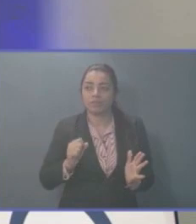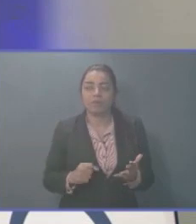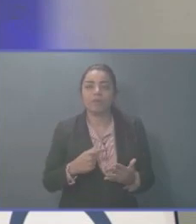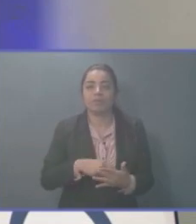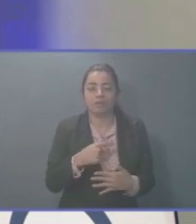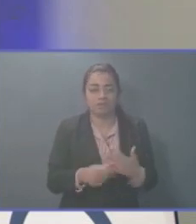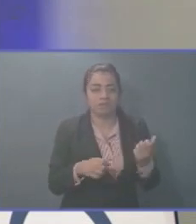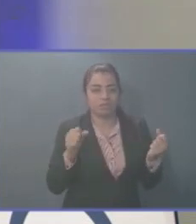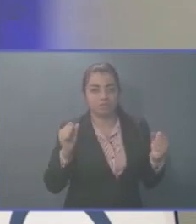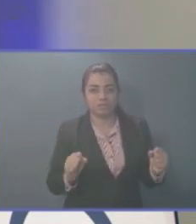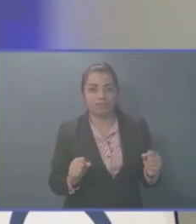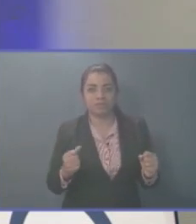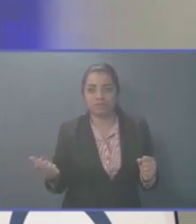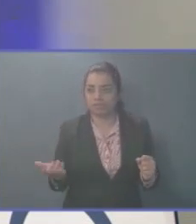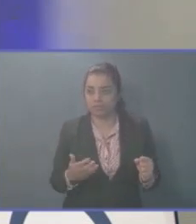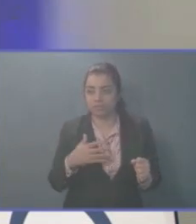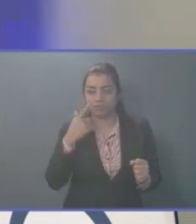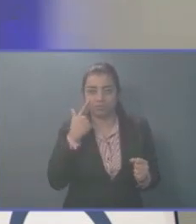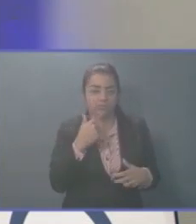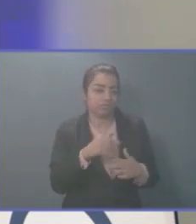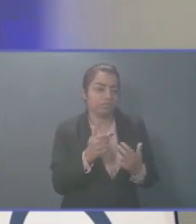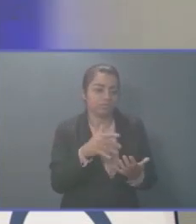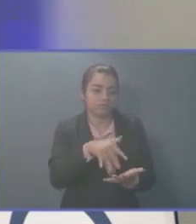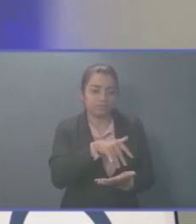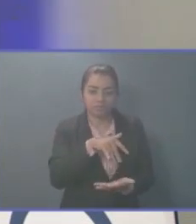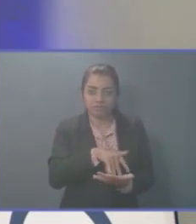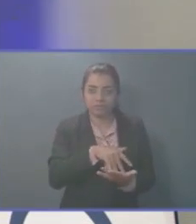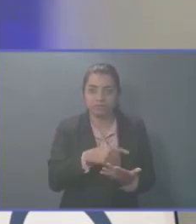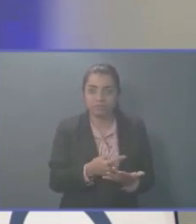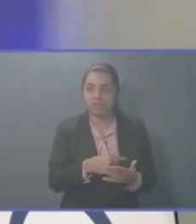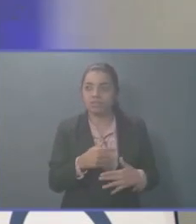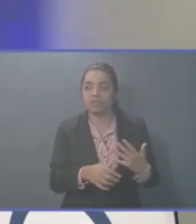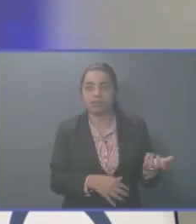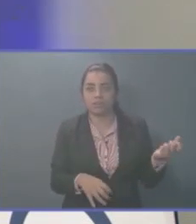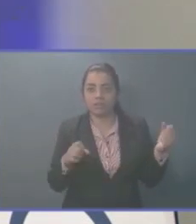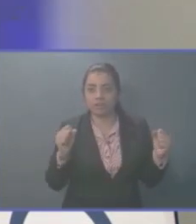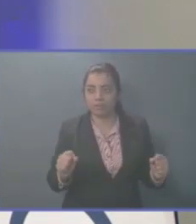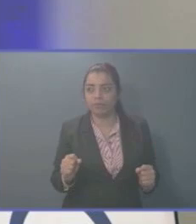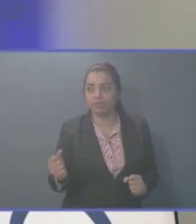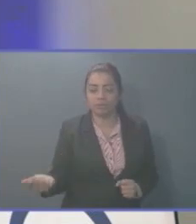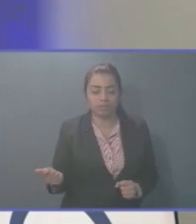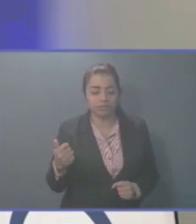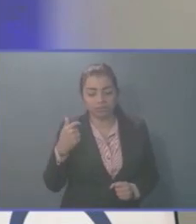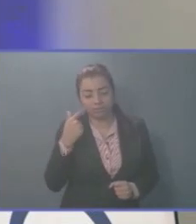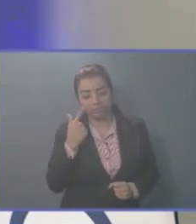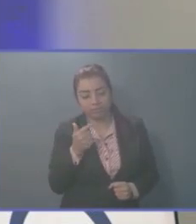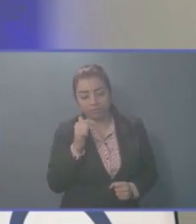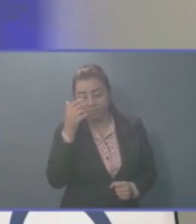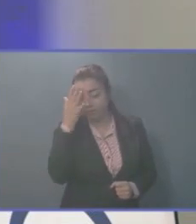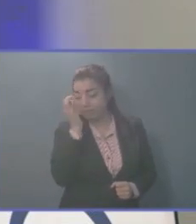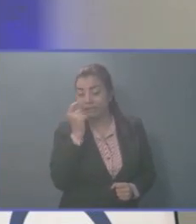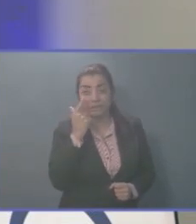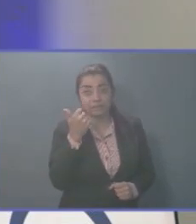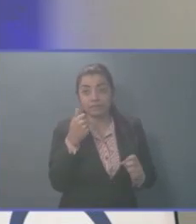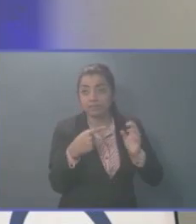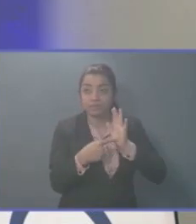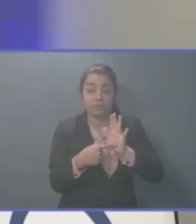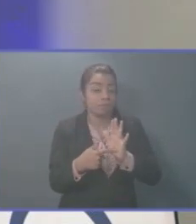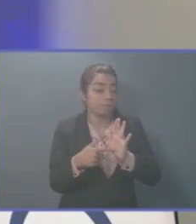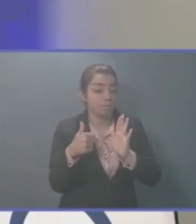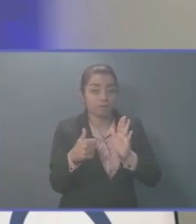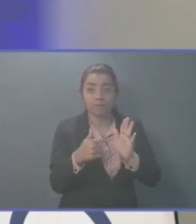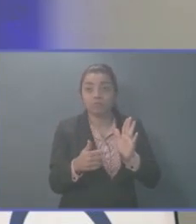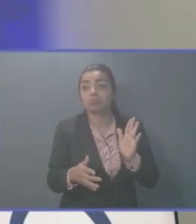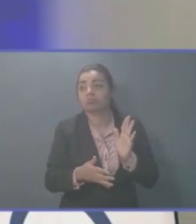poniendo en riesgo la salud de la población. Entonces creo yo que no sería un buen mensaje, en